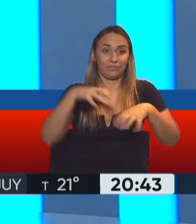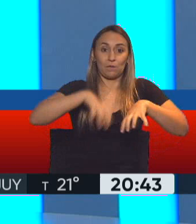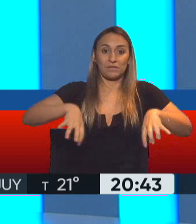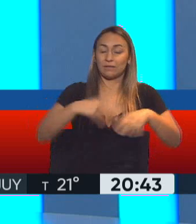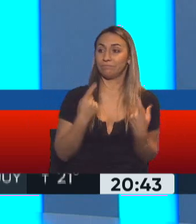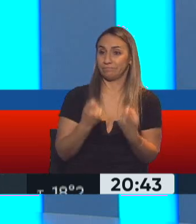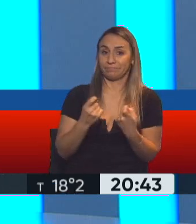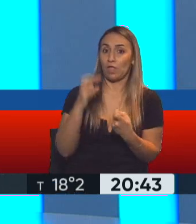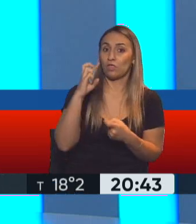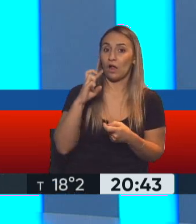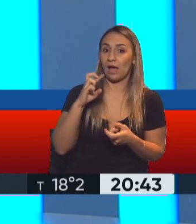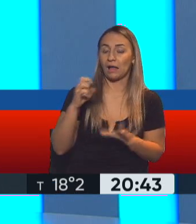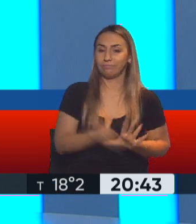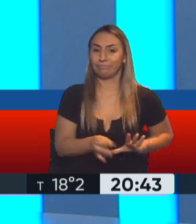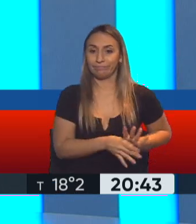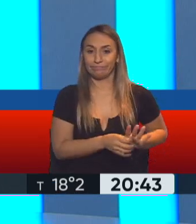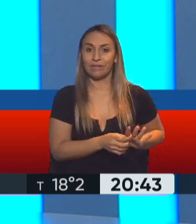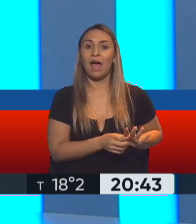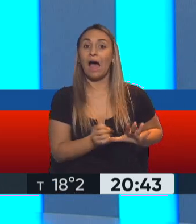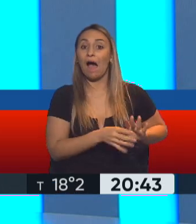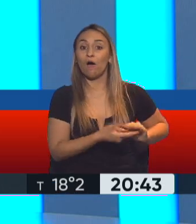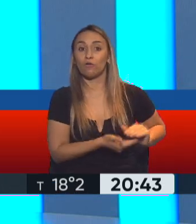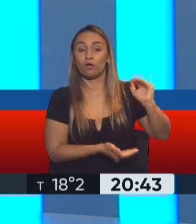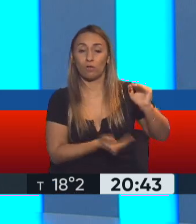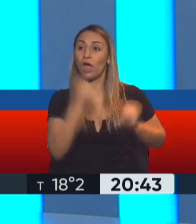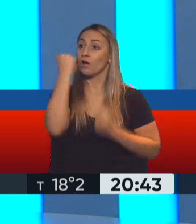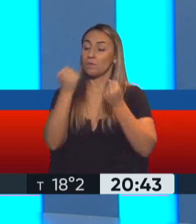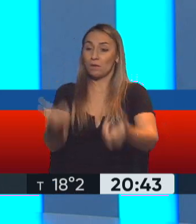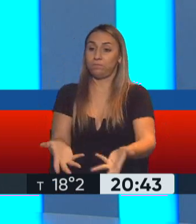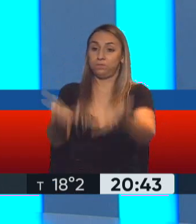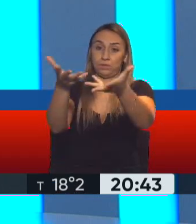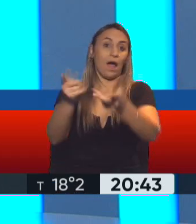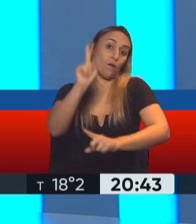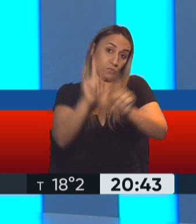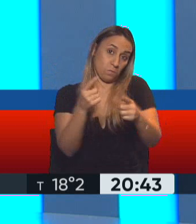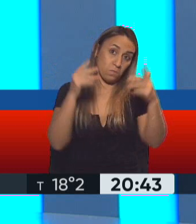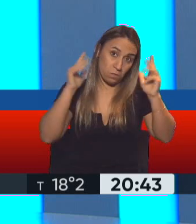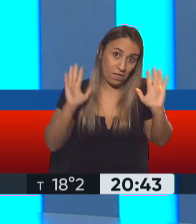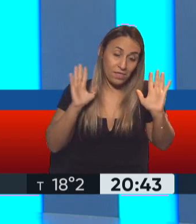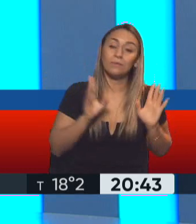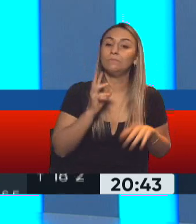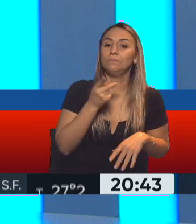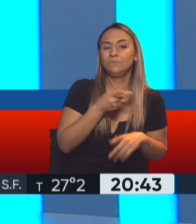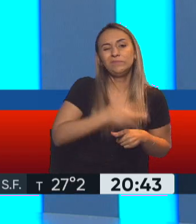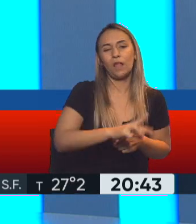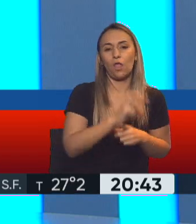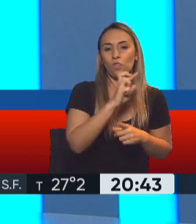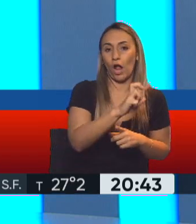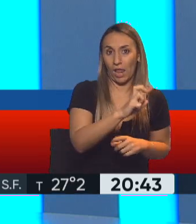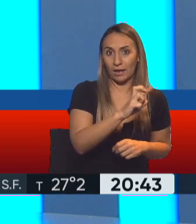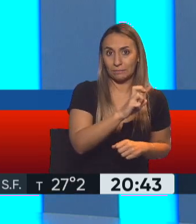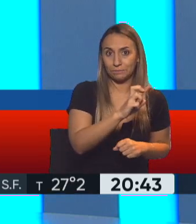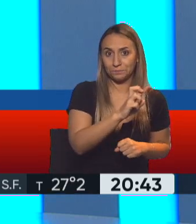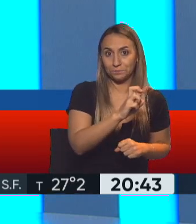de la dolarización cuando la economía crece el que quiera ahorrar sobre el que puede ahorrar sobre todo va principalmente al dólar